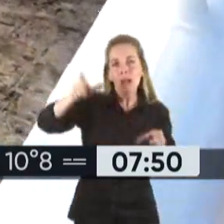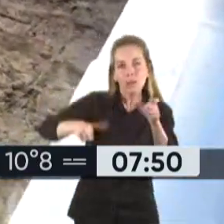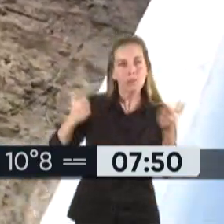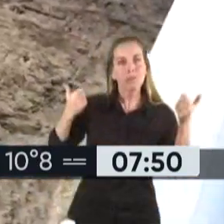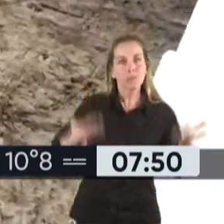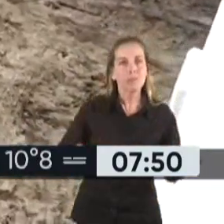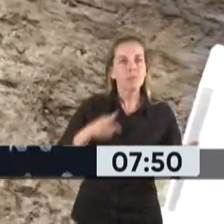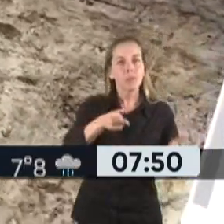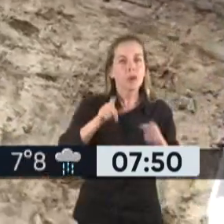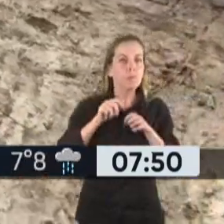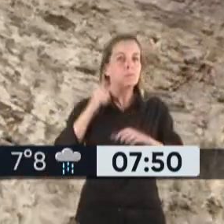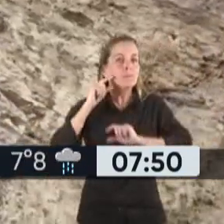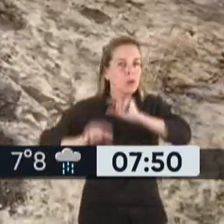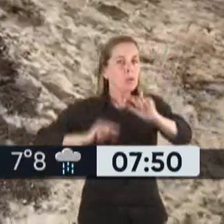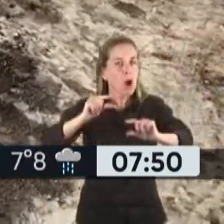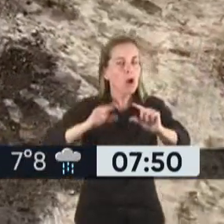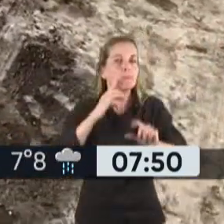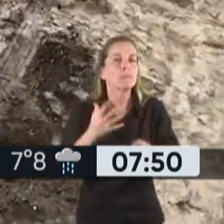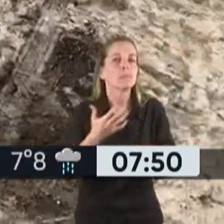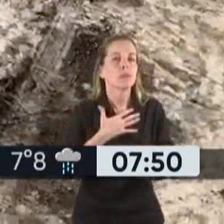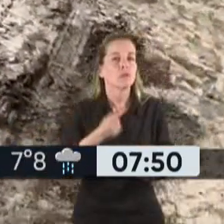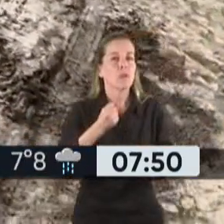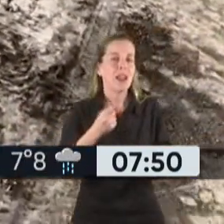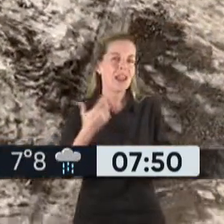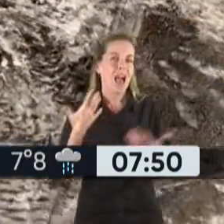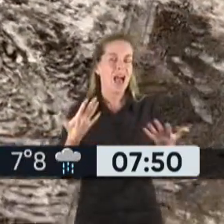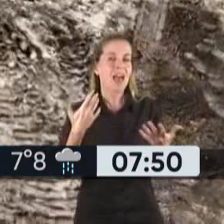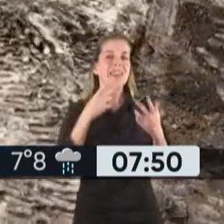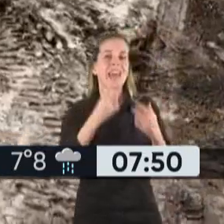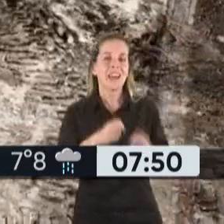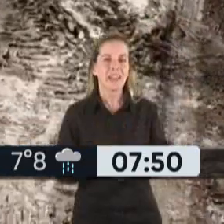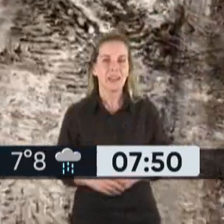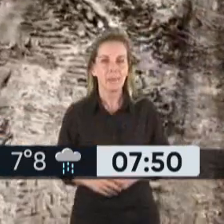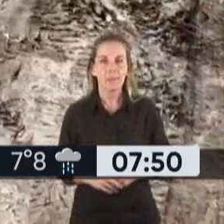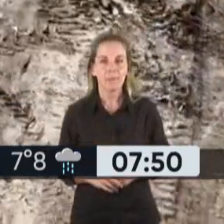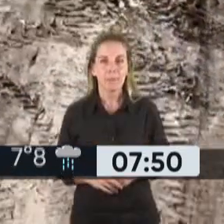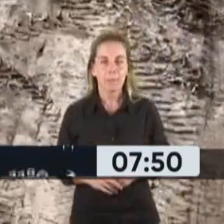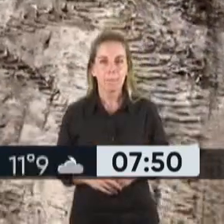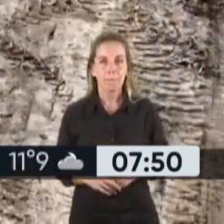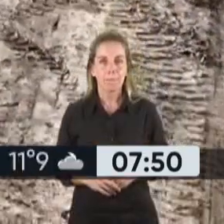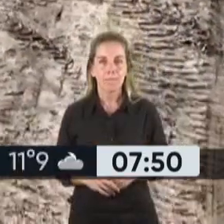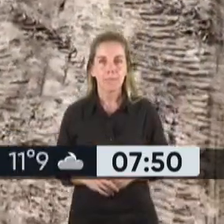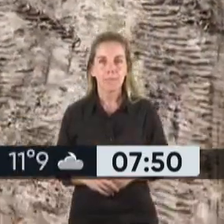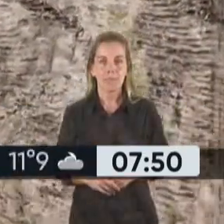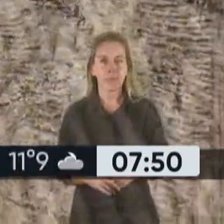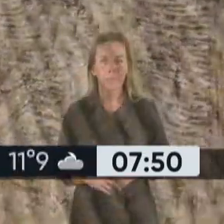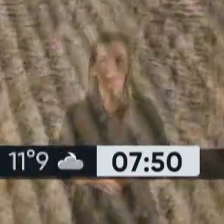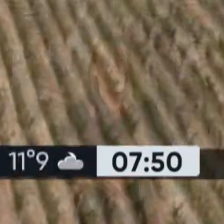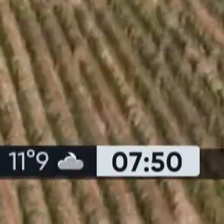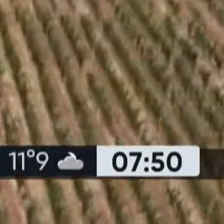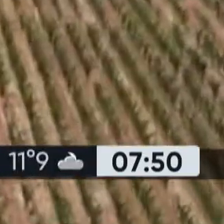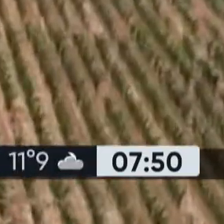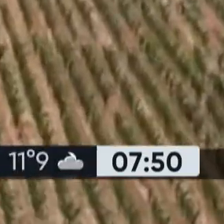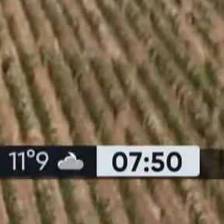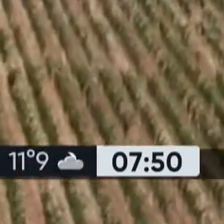participando en la verificación de la integridad de las soldaduras, ¿no? Uno de los componentes más críticos quizá de un